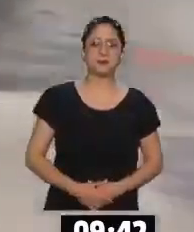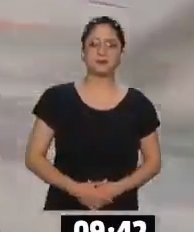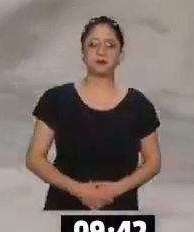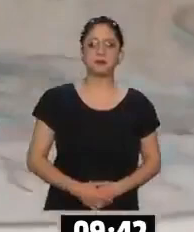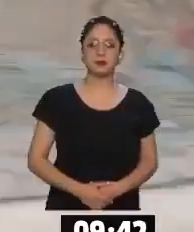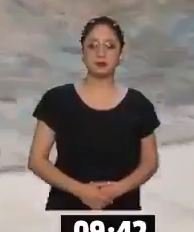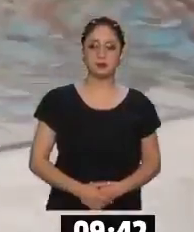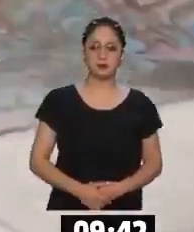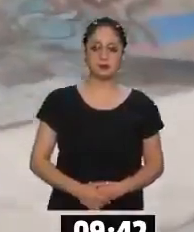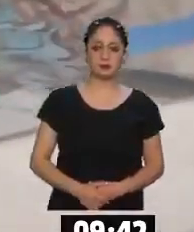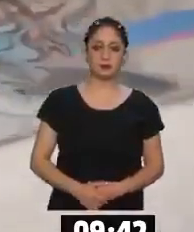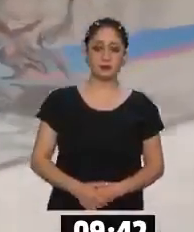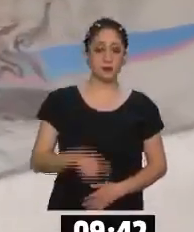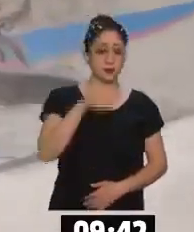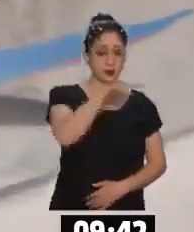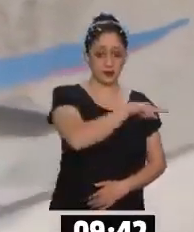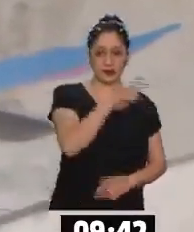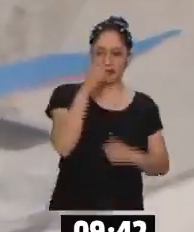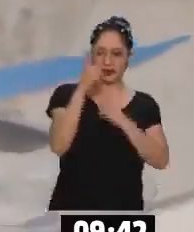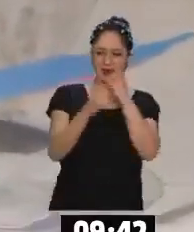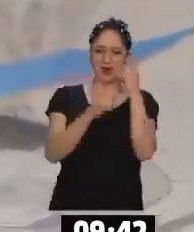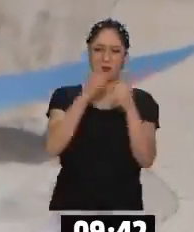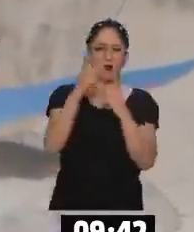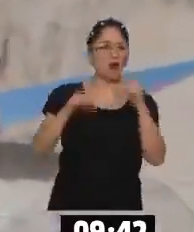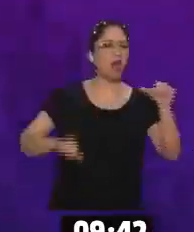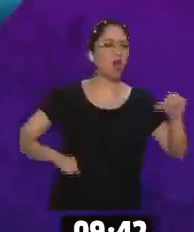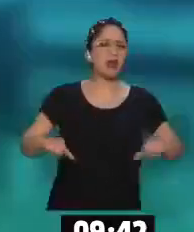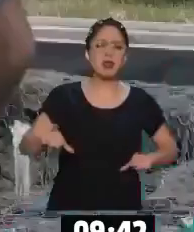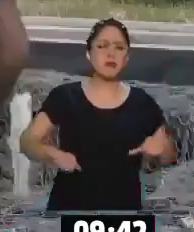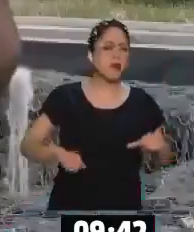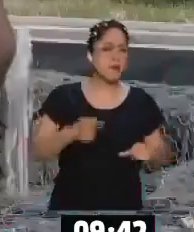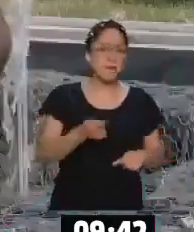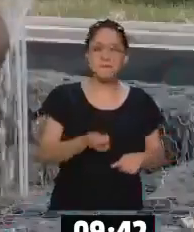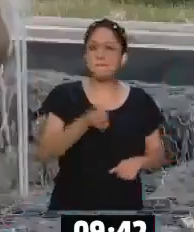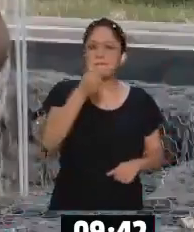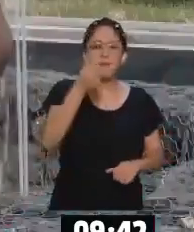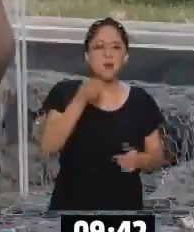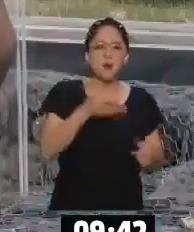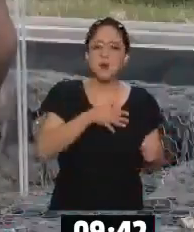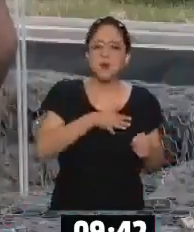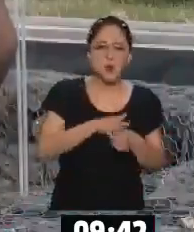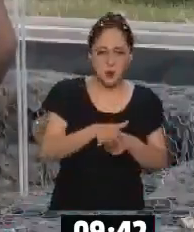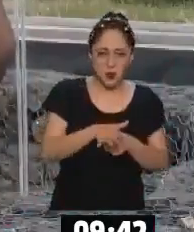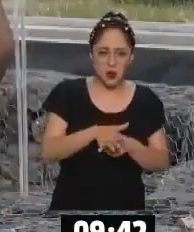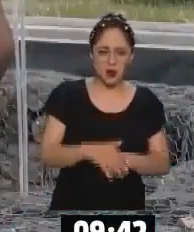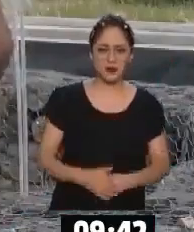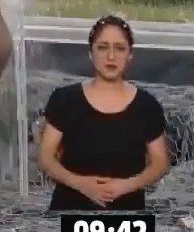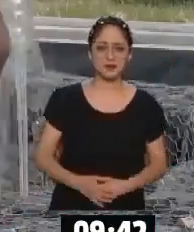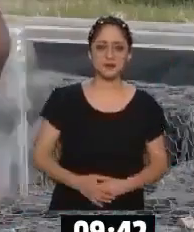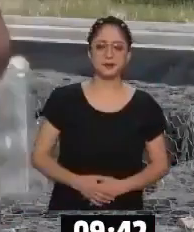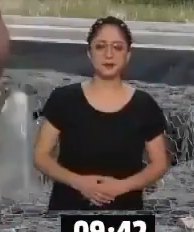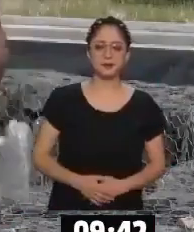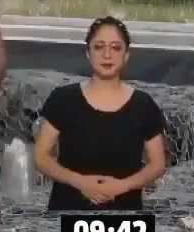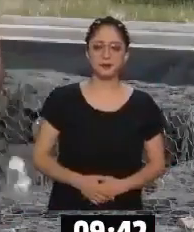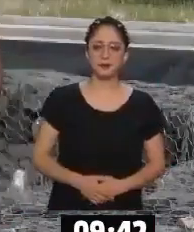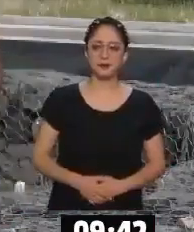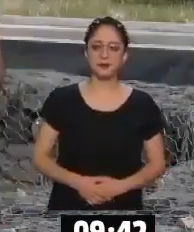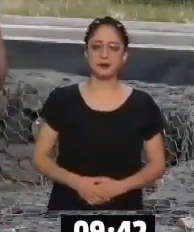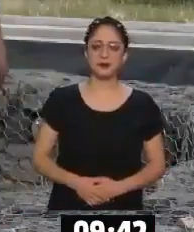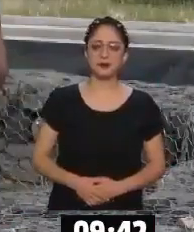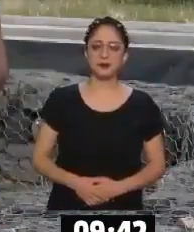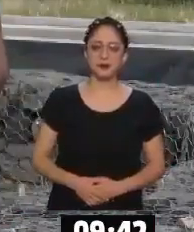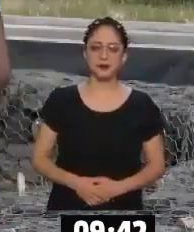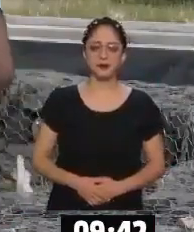¿Qué actividades deportivas podría practicar aquí en esta primera etapa? Bueno, particularmente hay